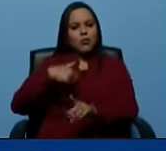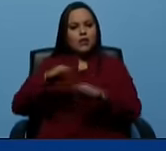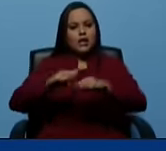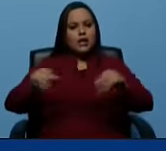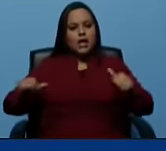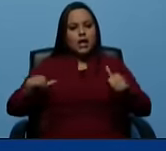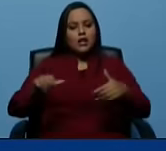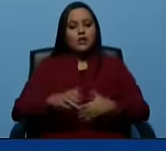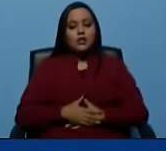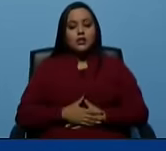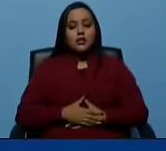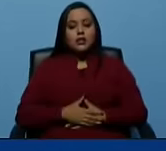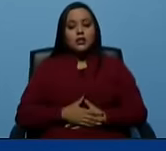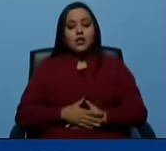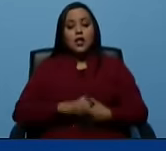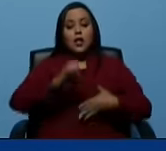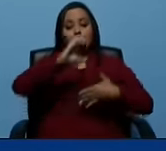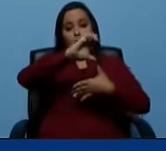suramericanas.